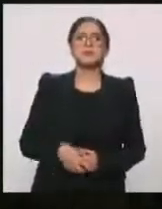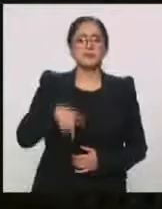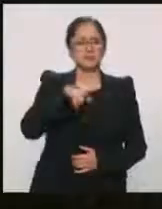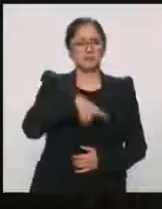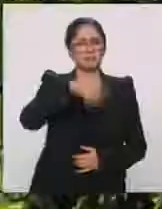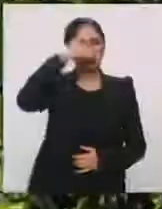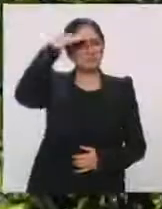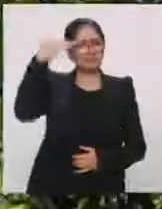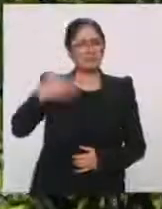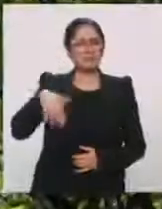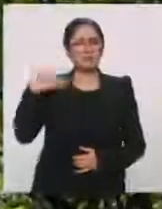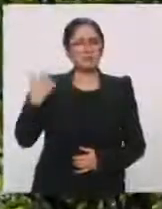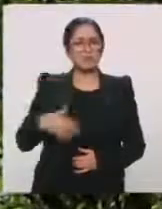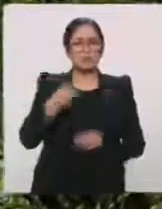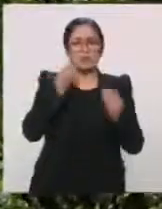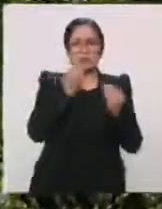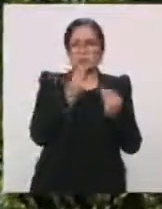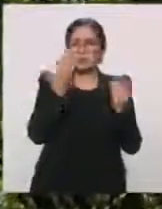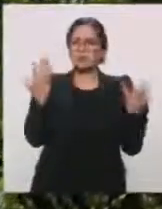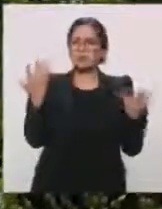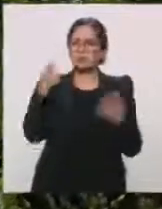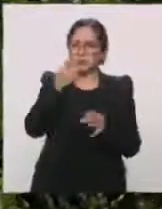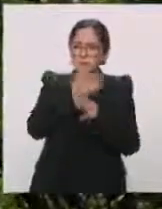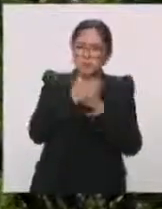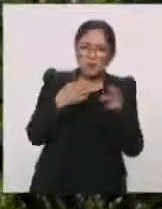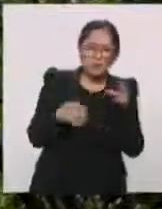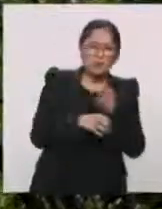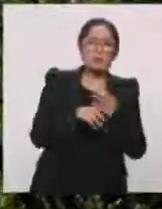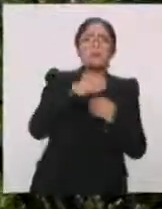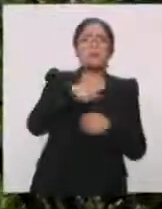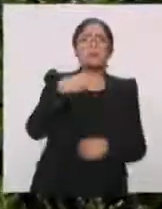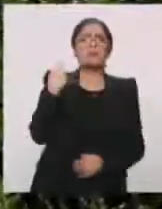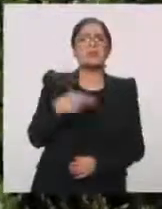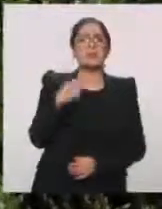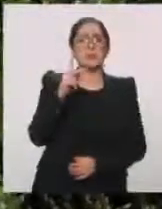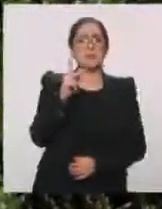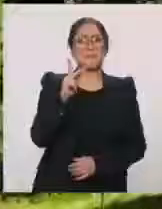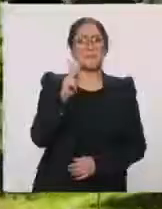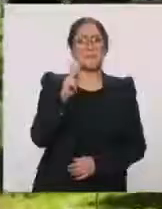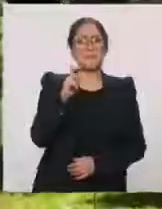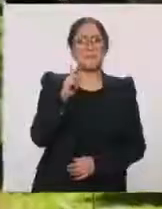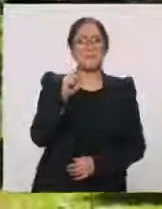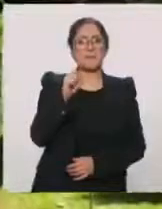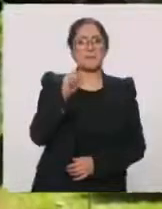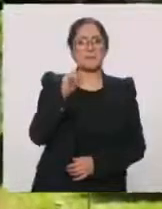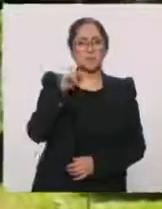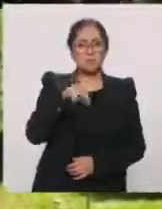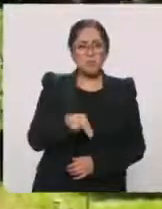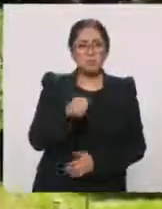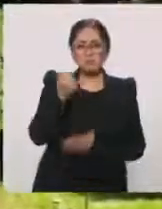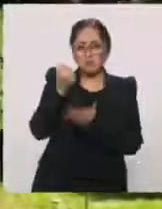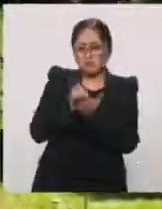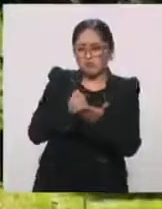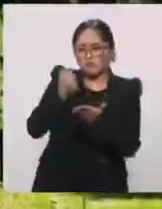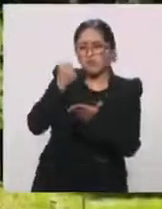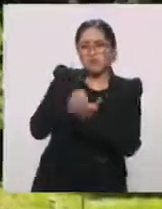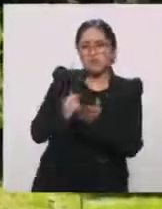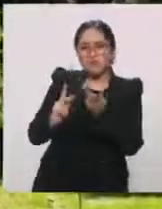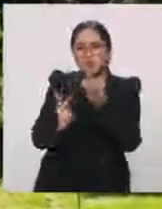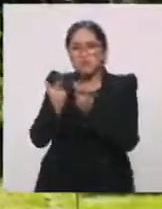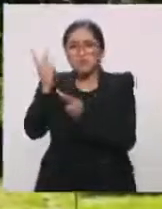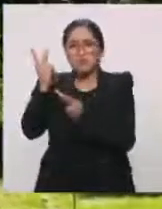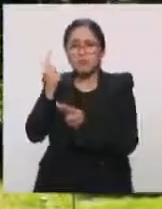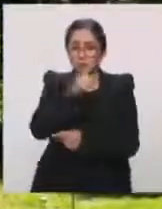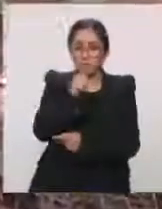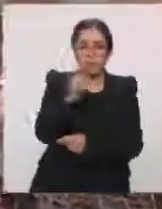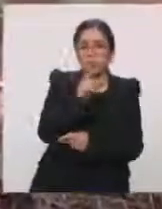que pueden atentar, o muchas maneras, aquí hay un eufemismo que se le llama presiones sobre el suelo de conservación. No, ataques directos. ¿Cuáles